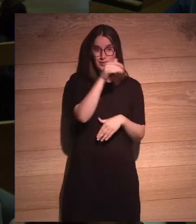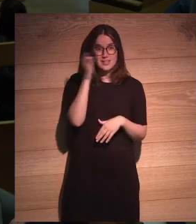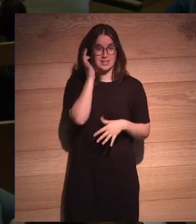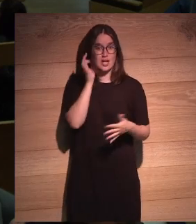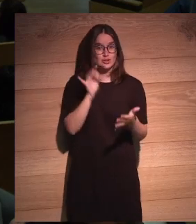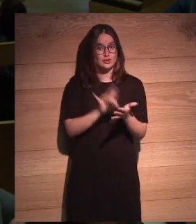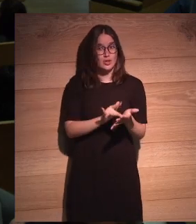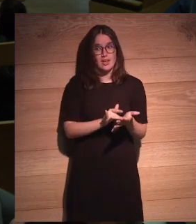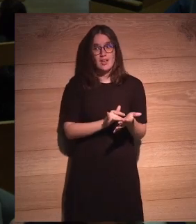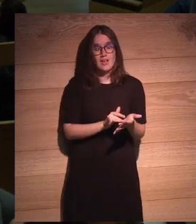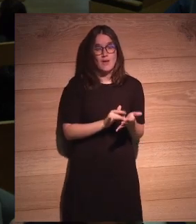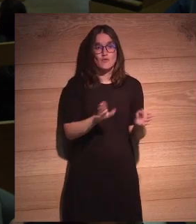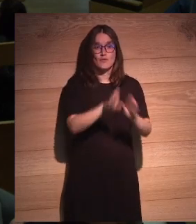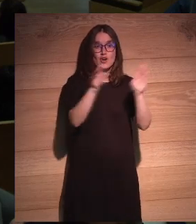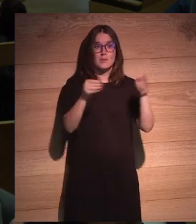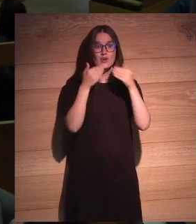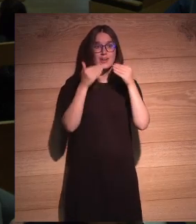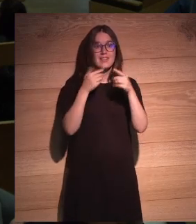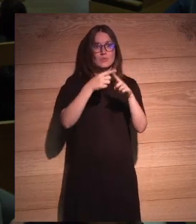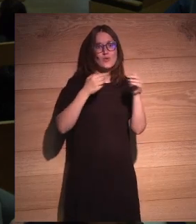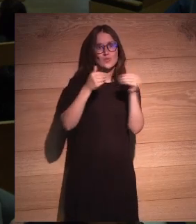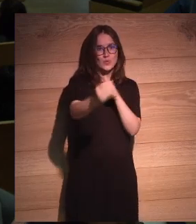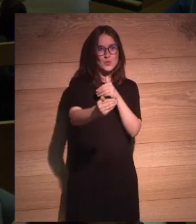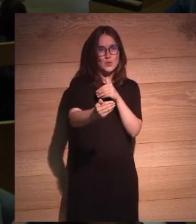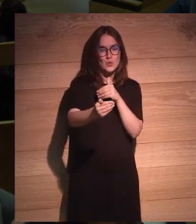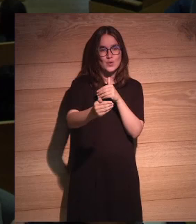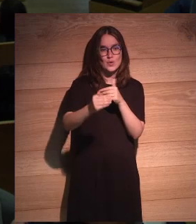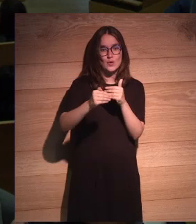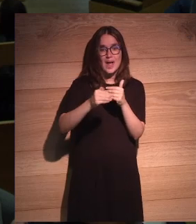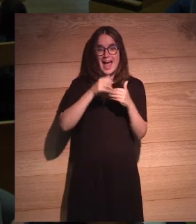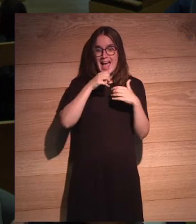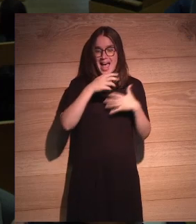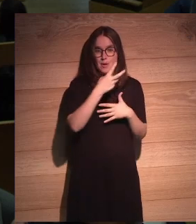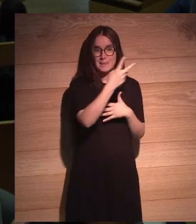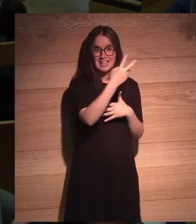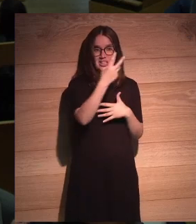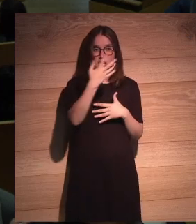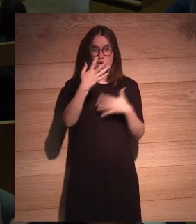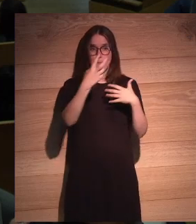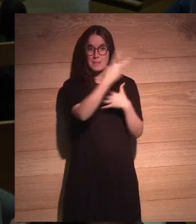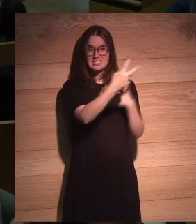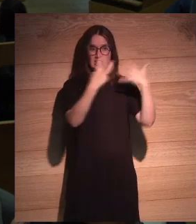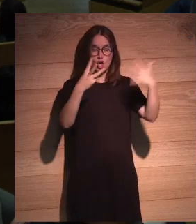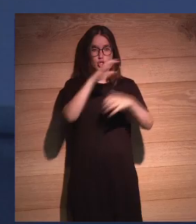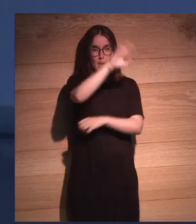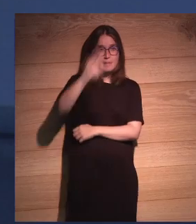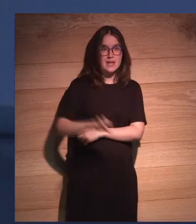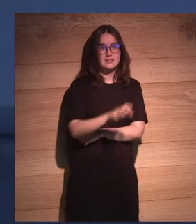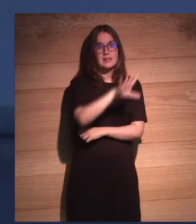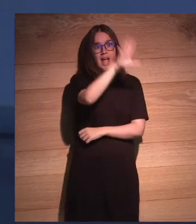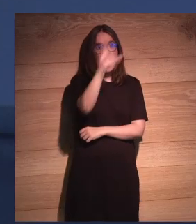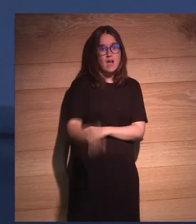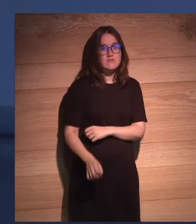que han recibido formación a través de Profuturo. Estamos en 28 países, en África, Asia